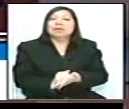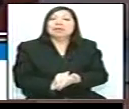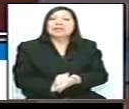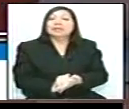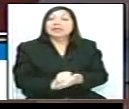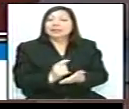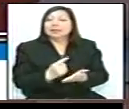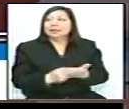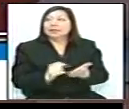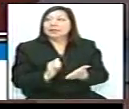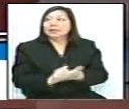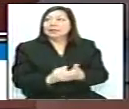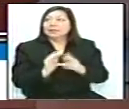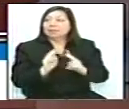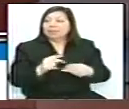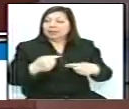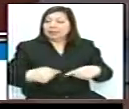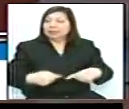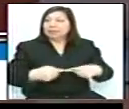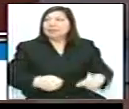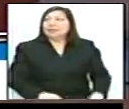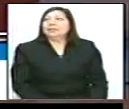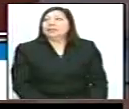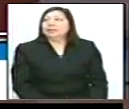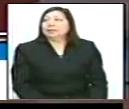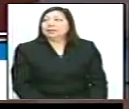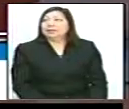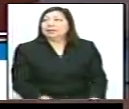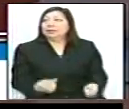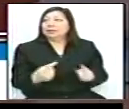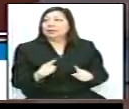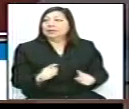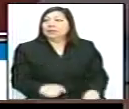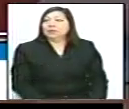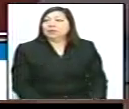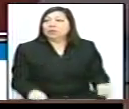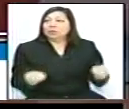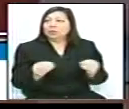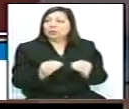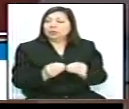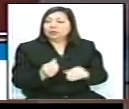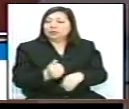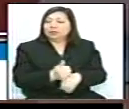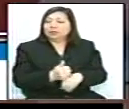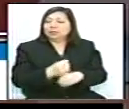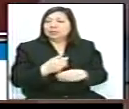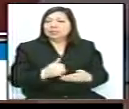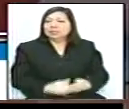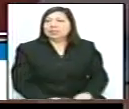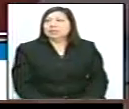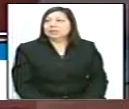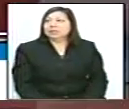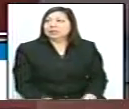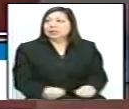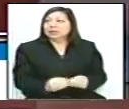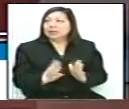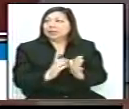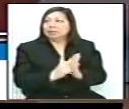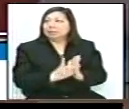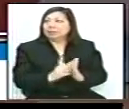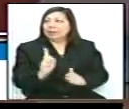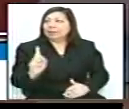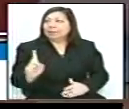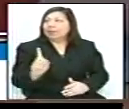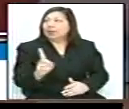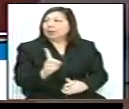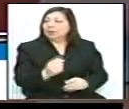Especial. Va a haber debate por acuerdo de la Junta de Portavoces con 10 minutos para